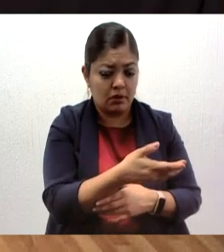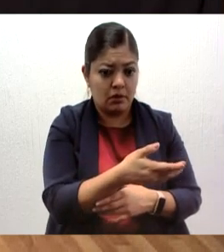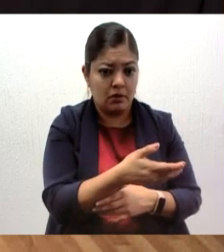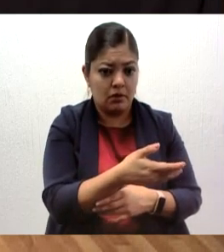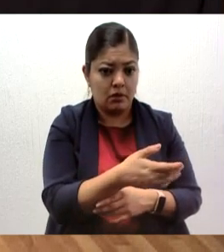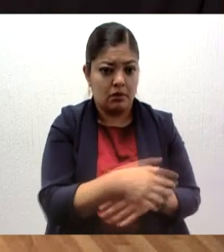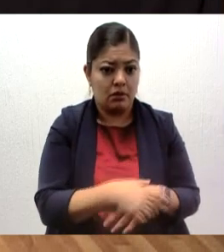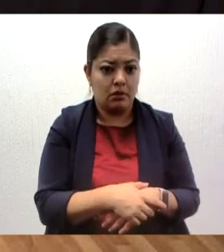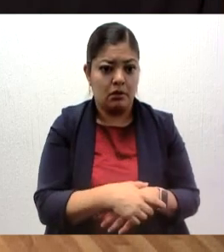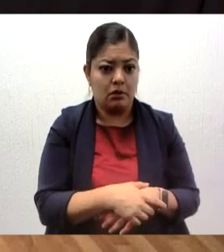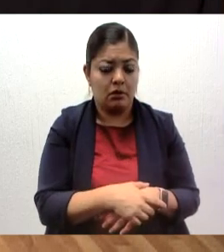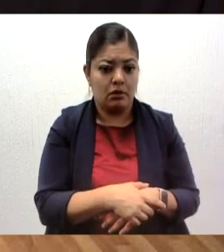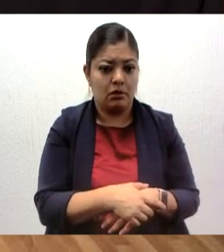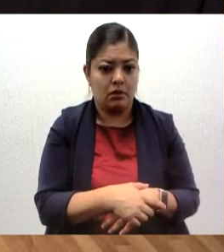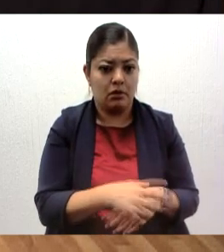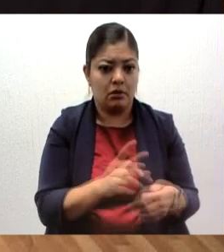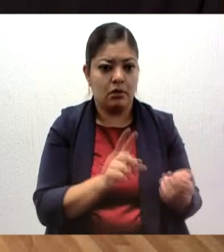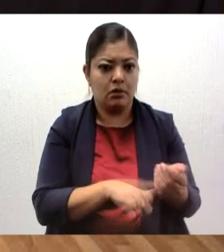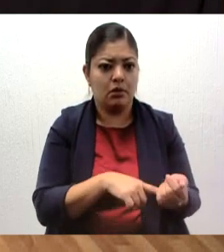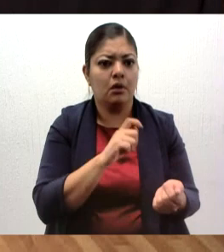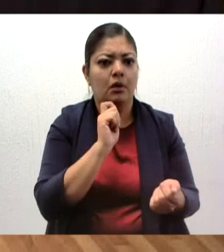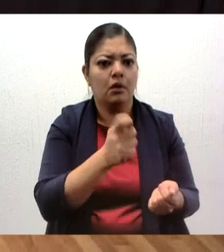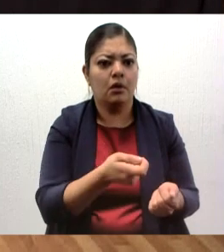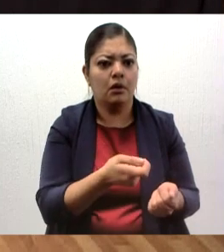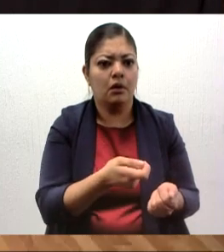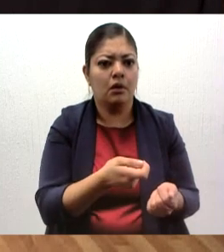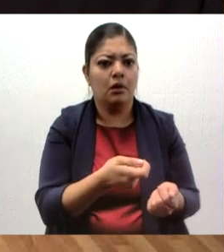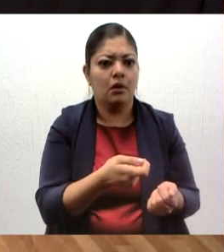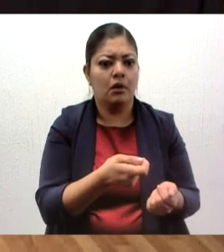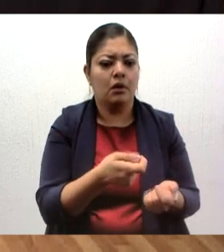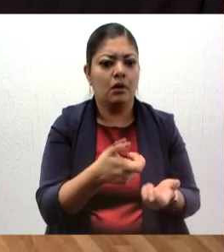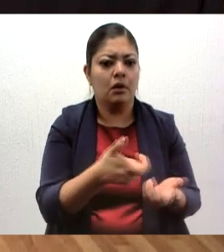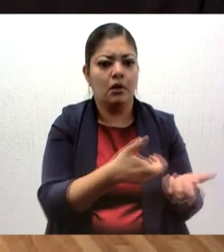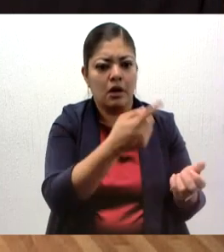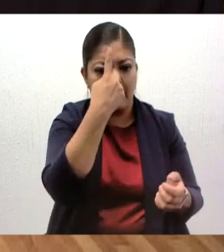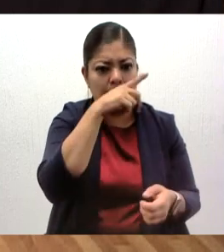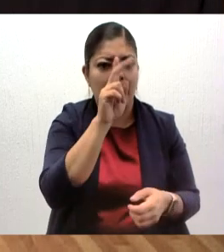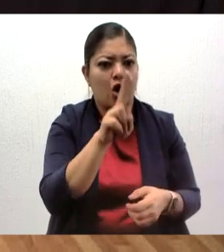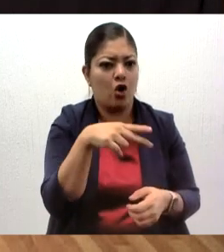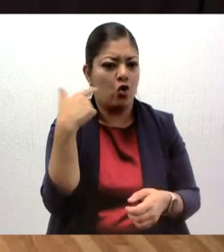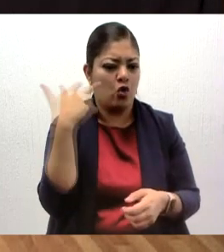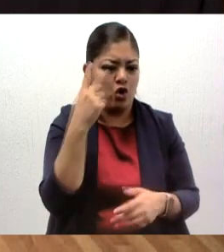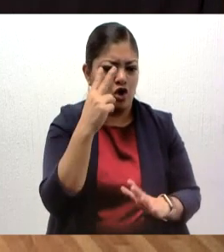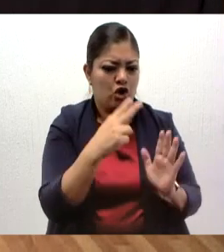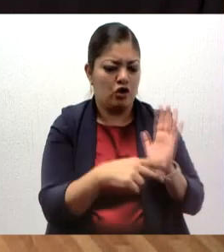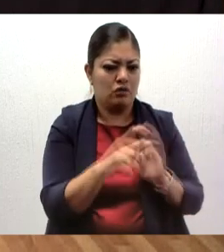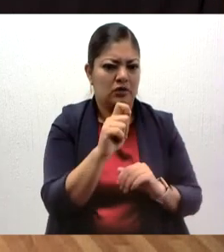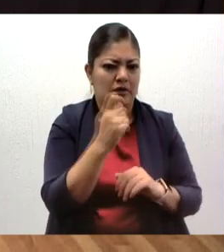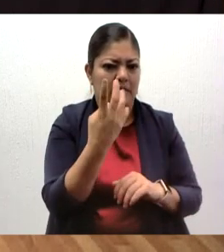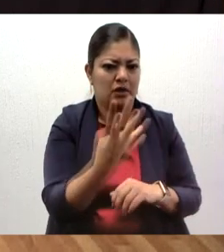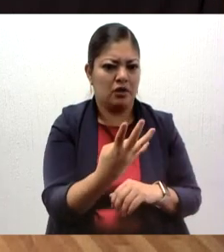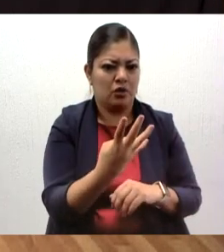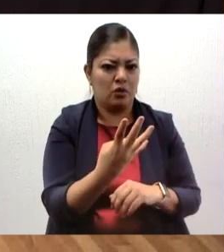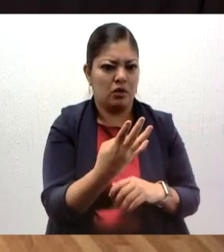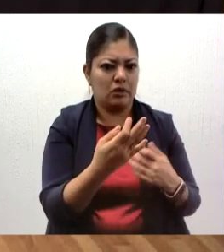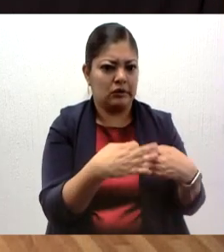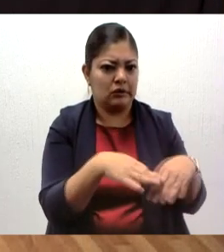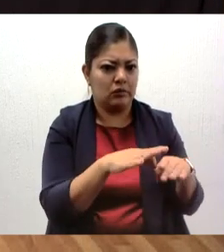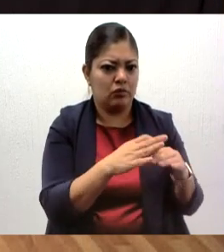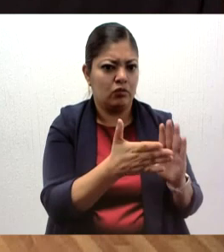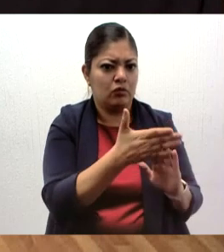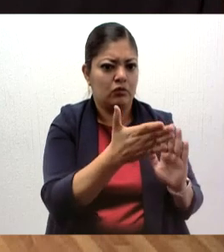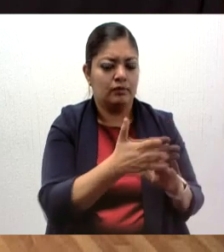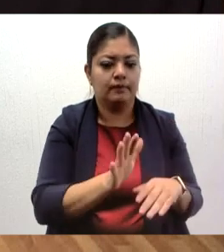carretera para ampliar los recursos gu adelante para